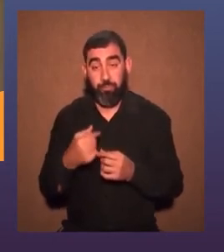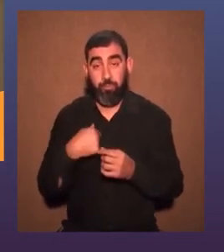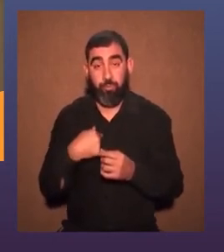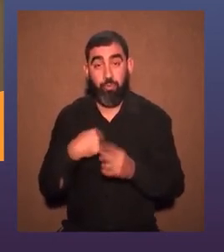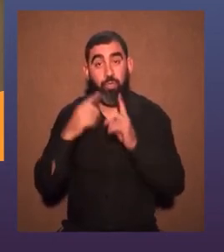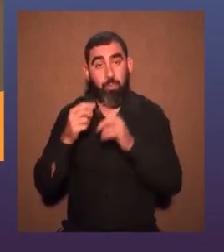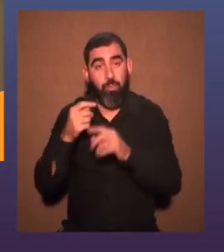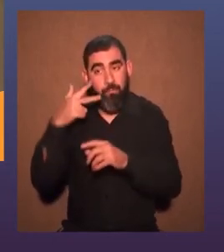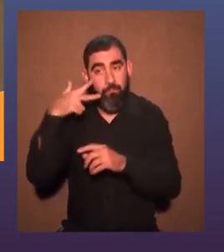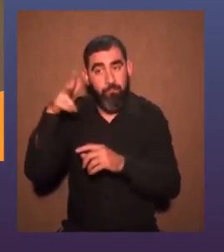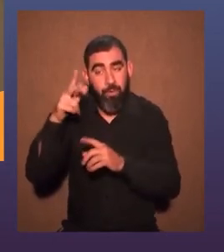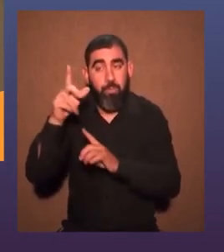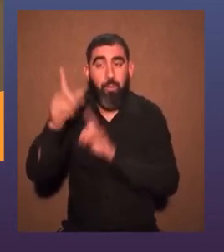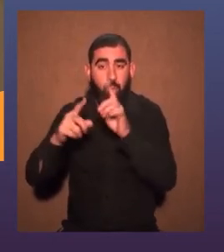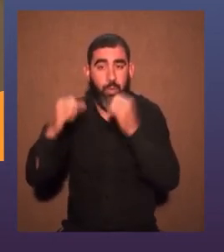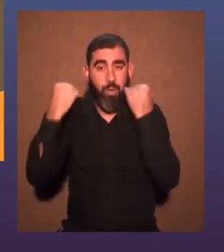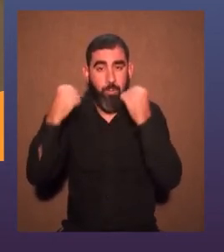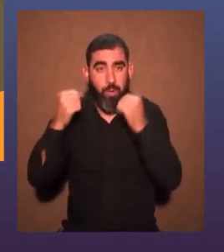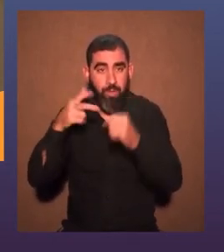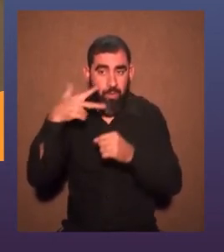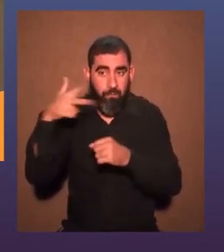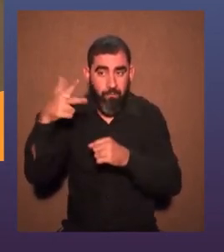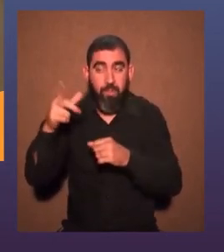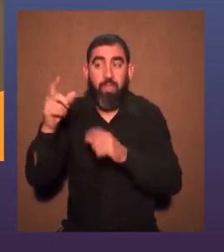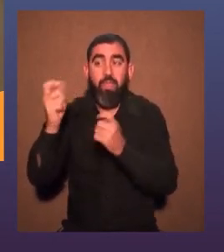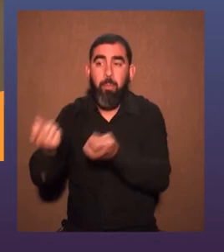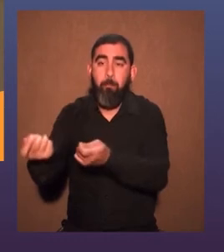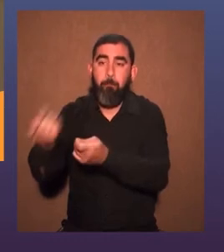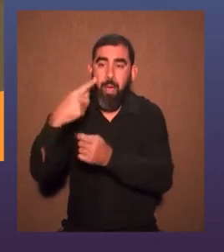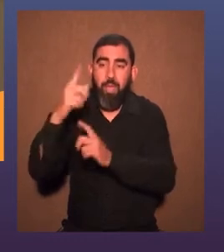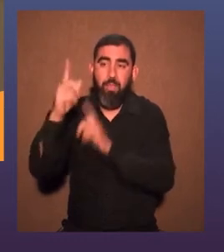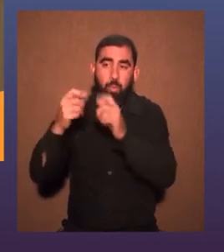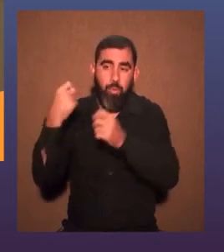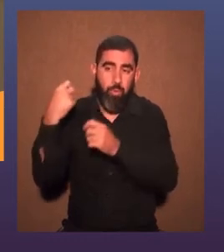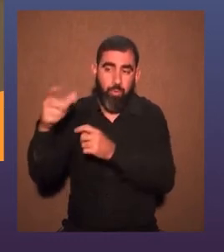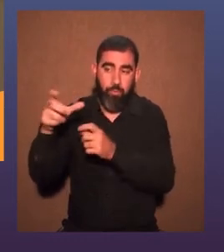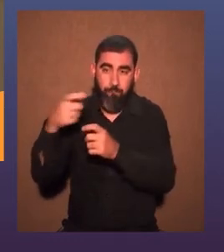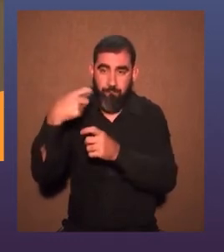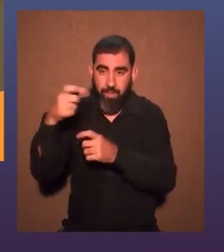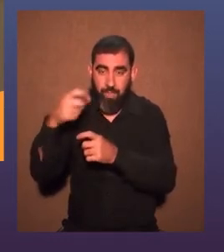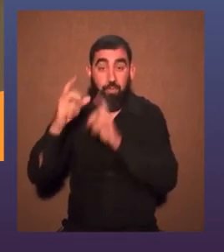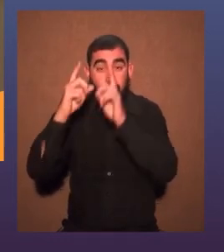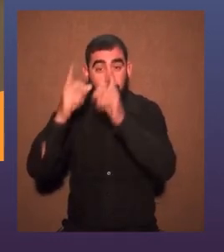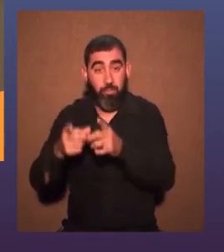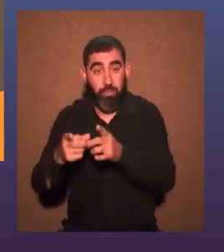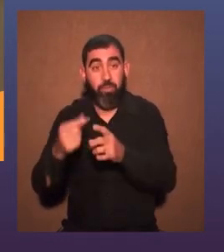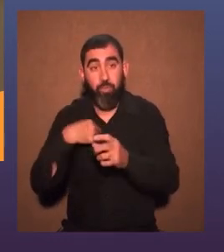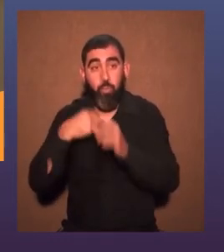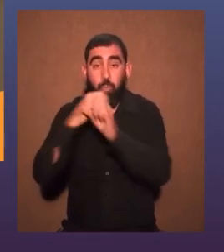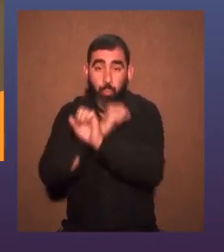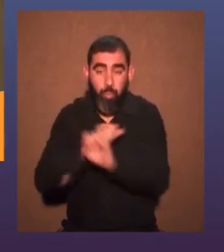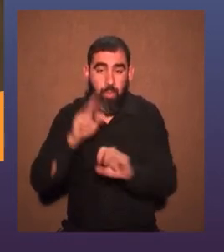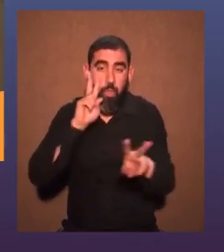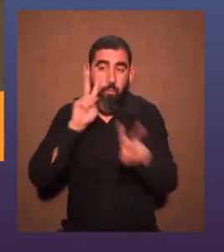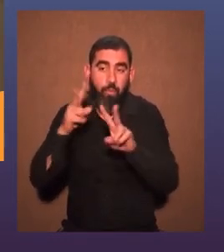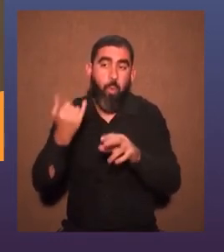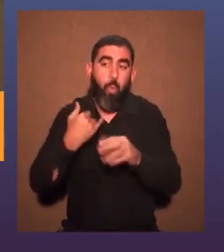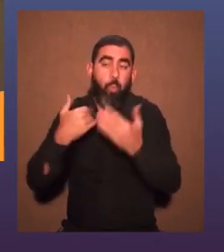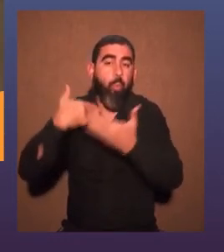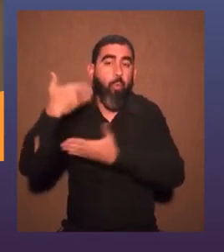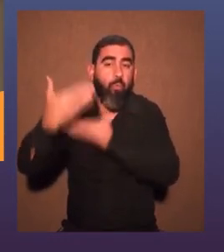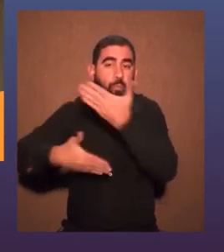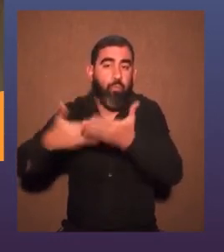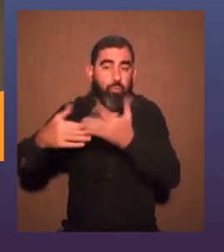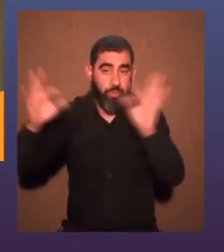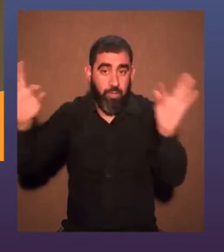yo igual he filmado algunos ensayos, Marina me ha pasado filmaciones, entonces como que de alguna manera he podido ver cómo funciona